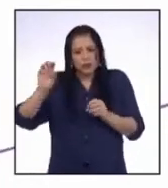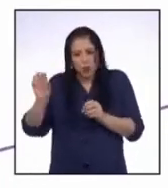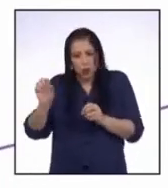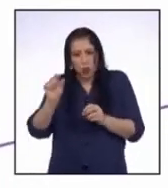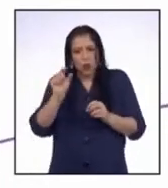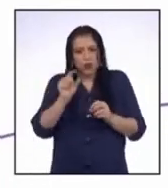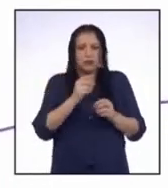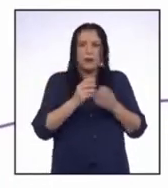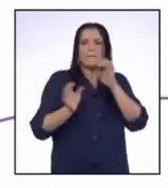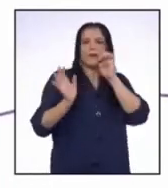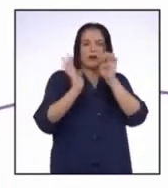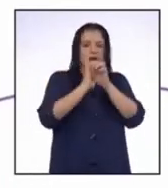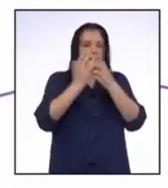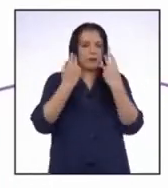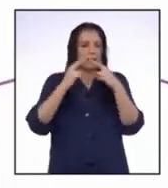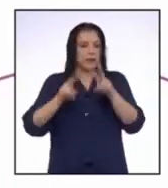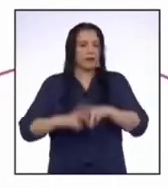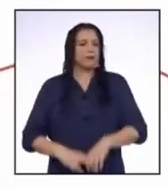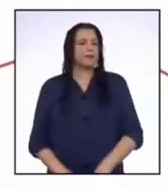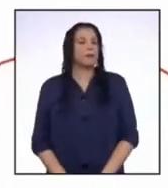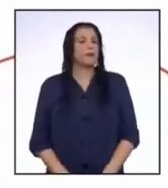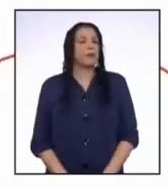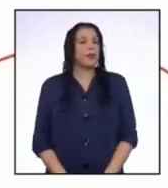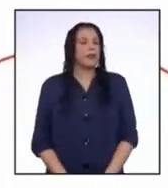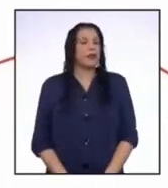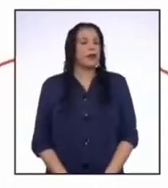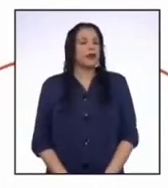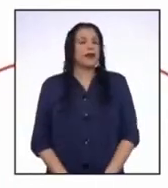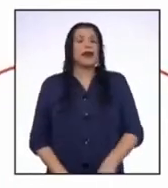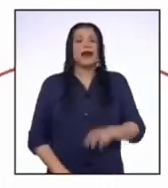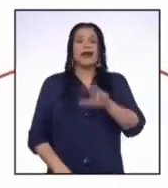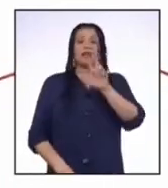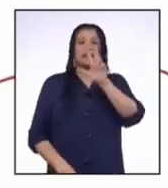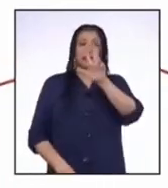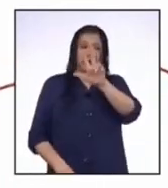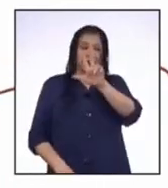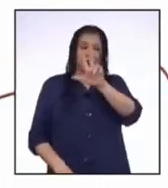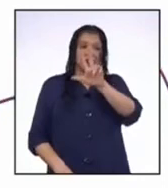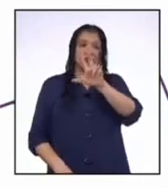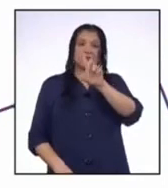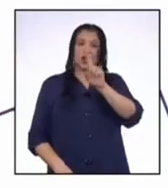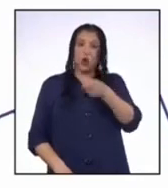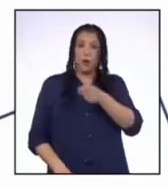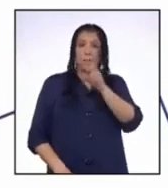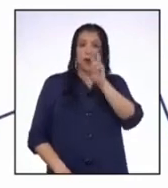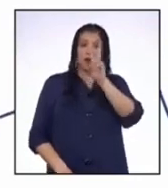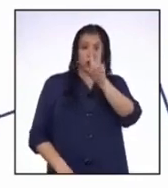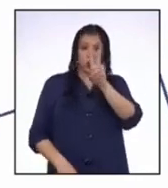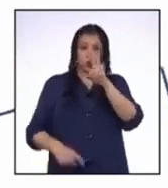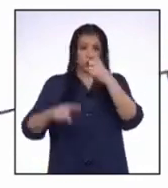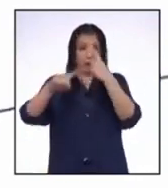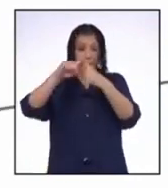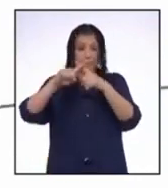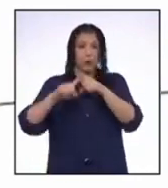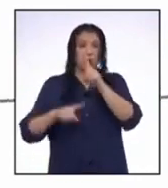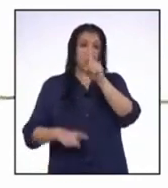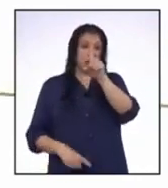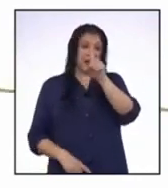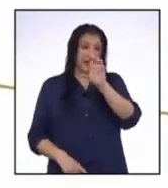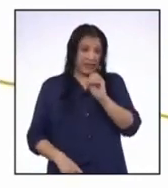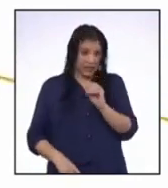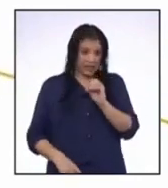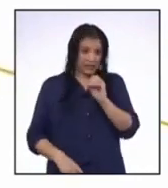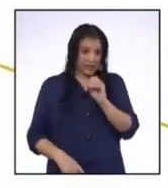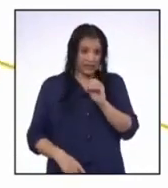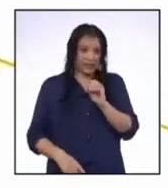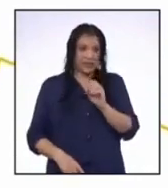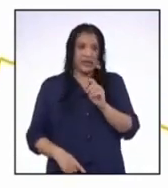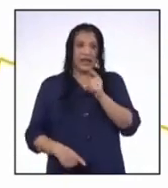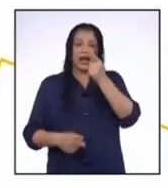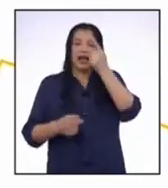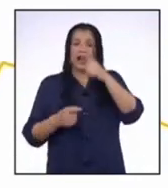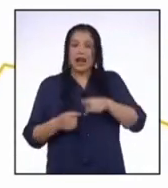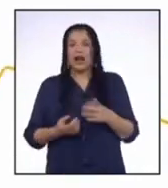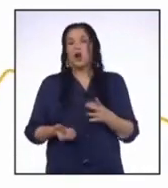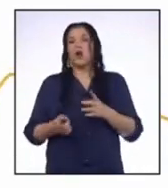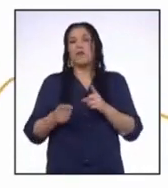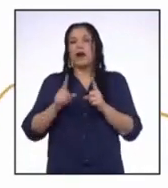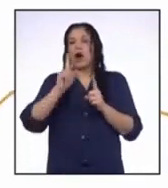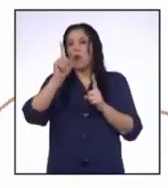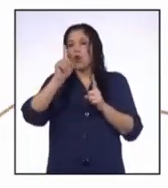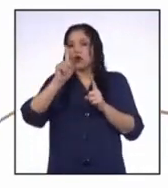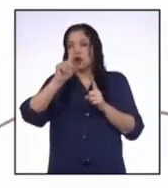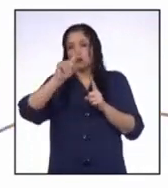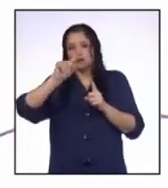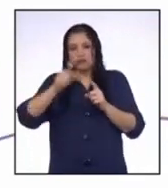ceros. Por ejemplo, al multiplicar 3 enteros 2 décimos por 10, la coma se desplaza a la derecha un